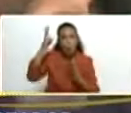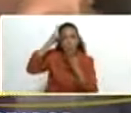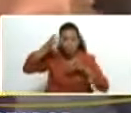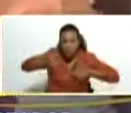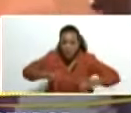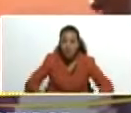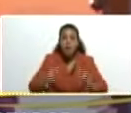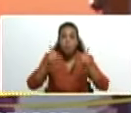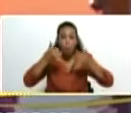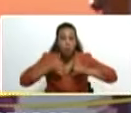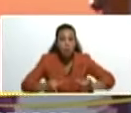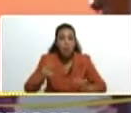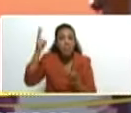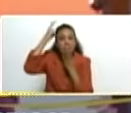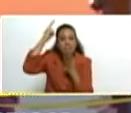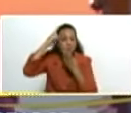Guaycaipuro,